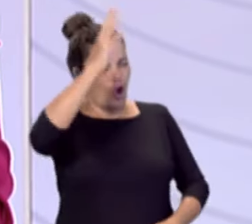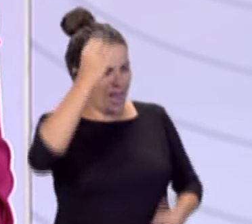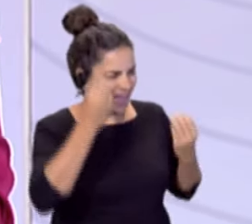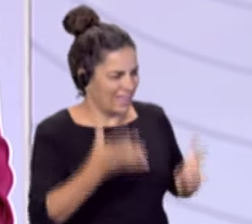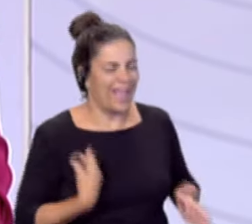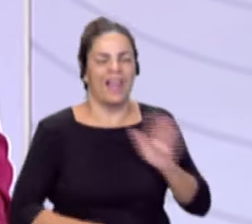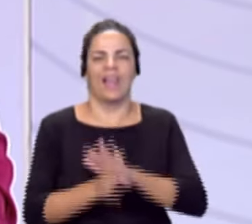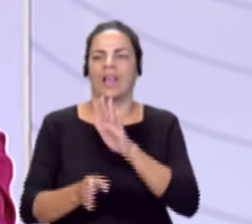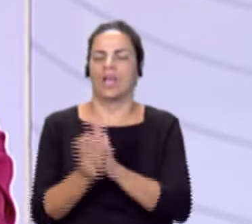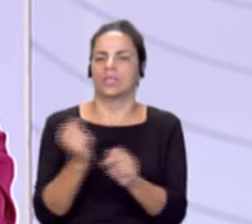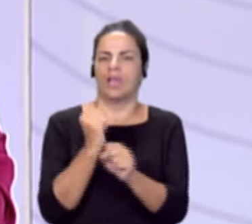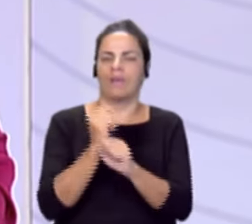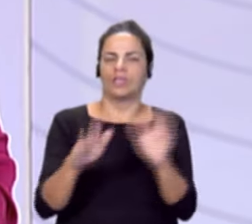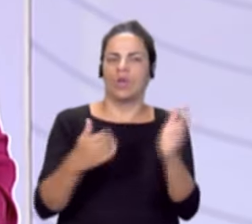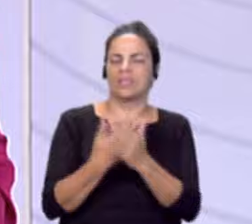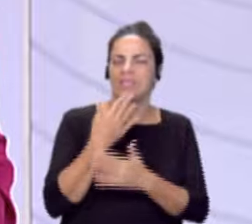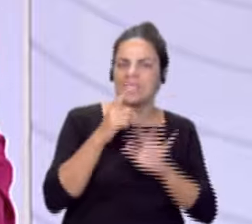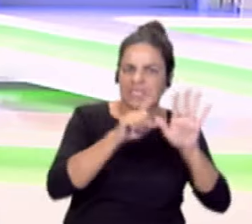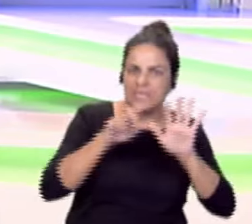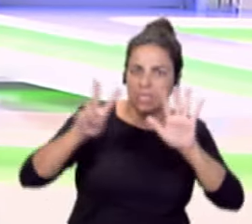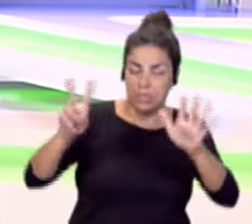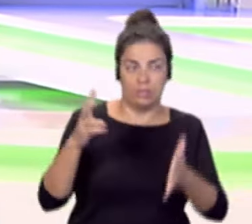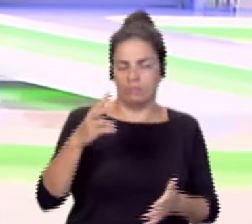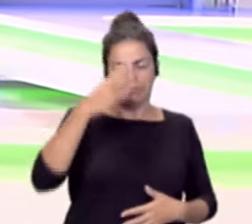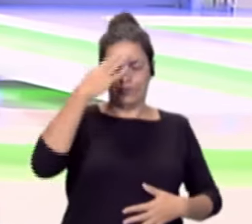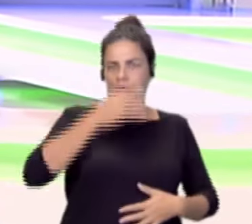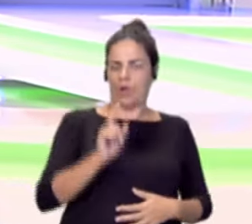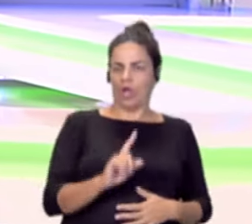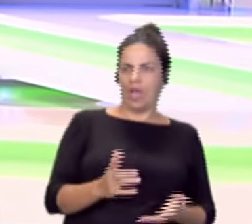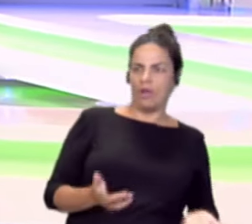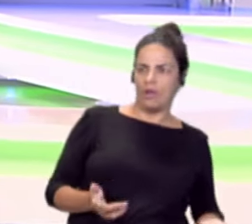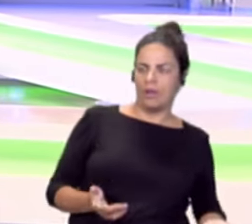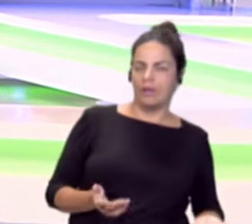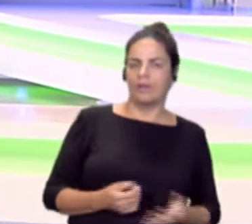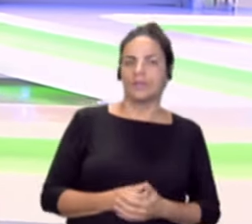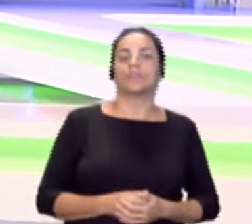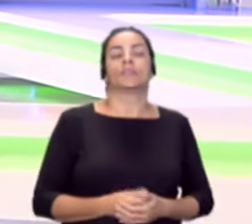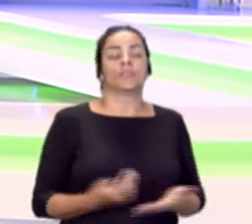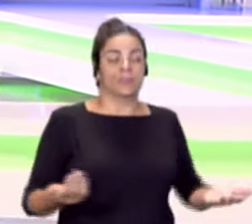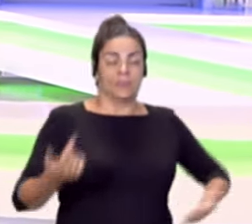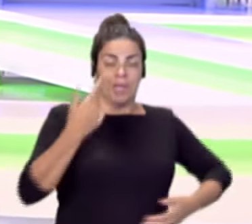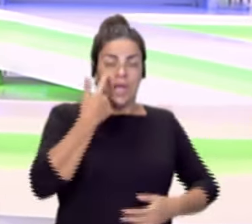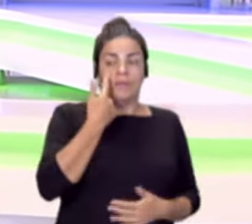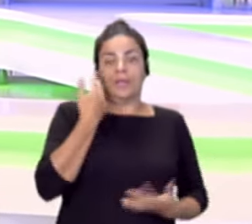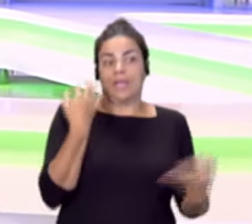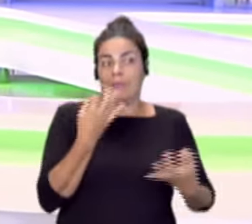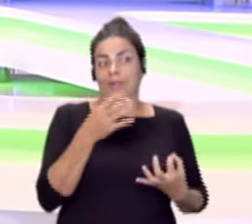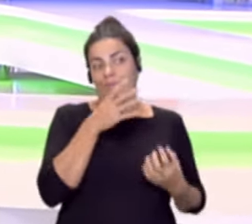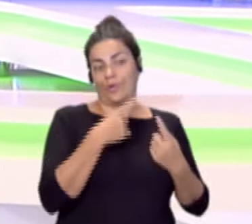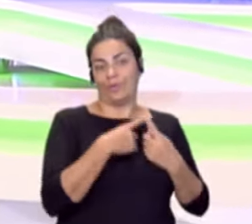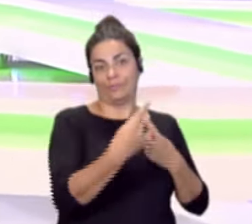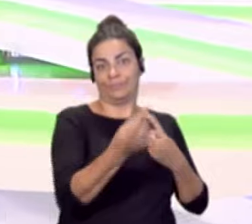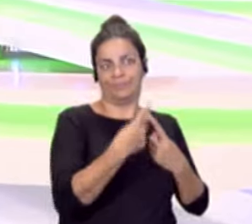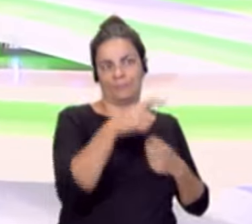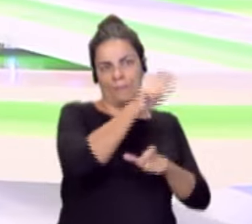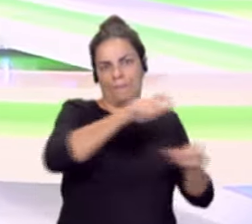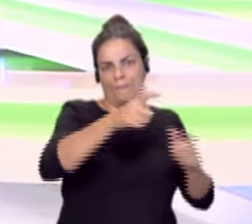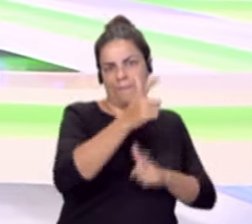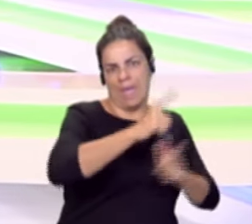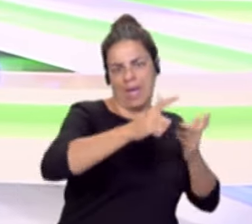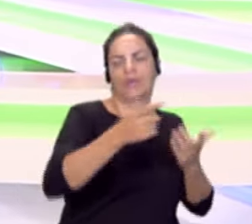los 67, es que no me lo puedo creer. Bueno, vamos a ver qué ocurre con precisamente el transporte de viajeros. Nos interesa, por supuesto, las condiciones del